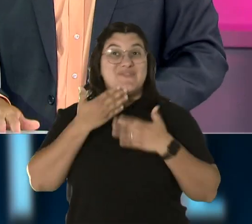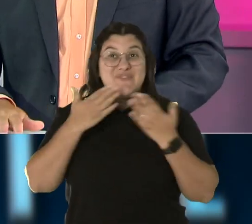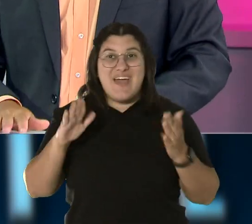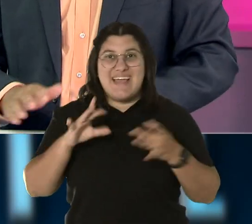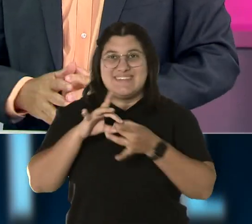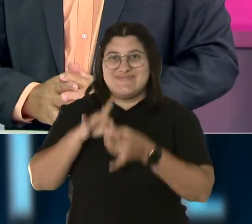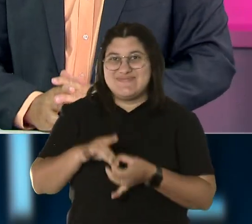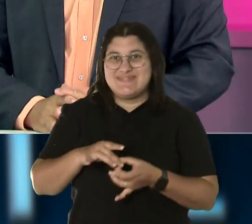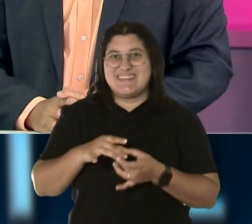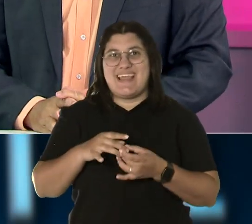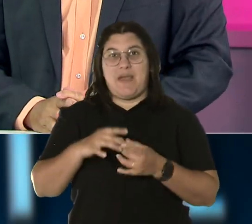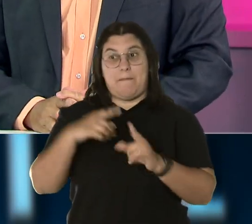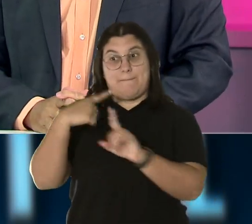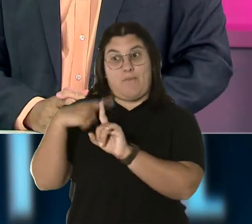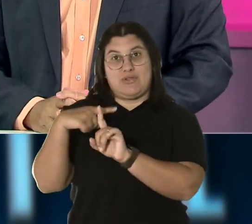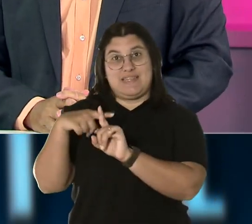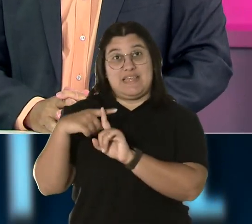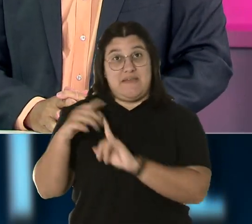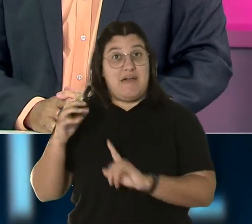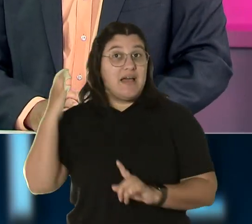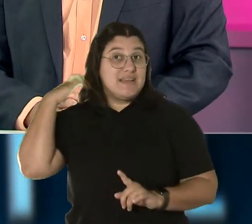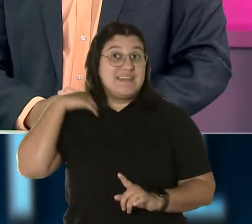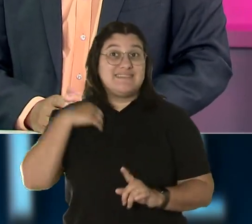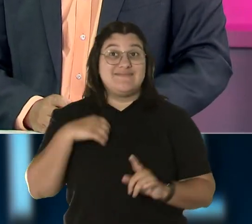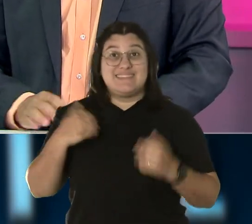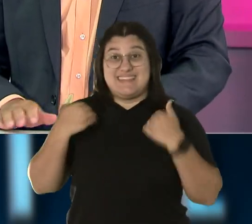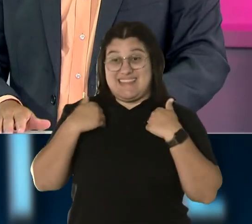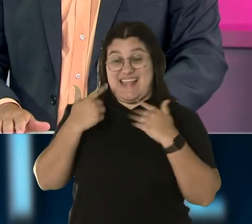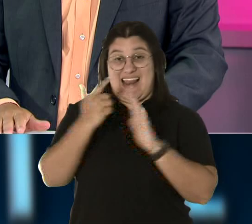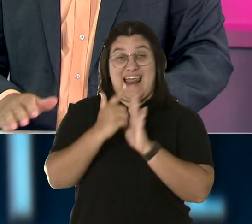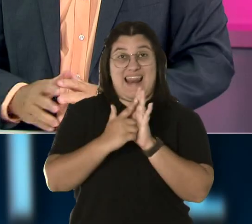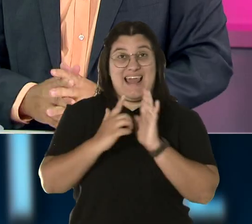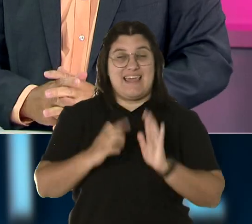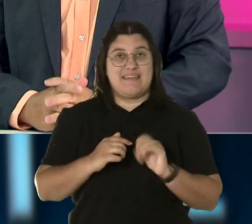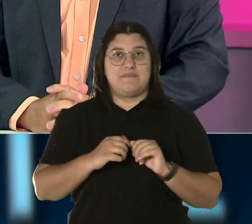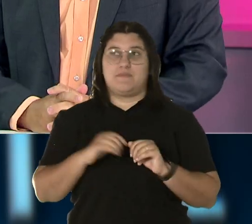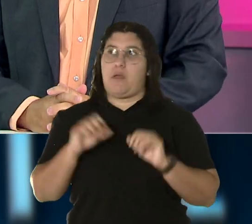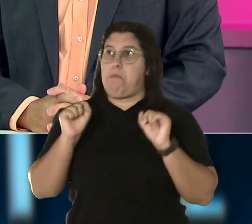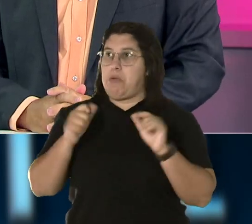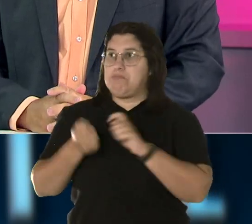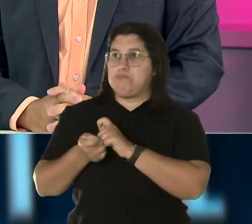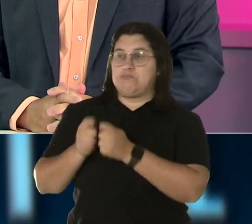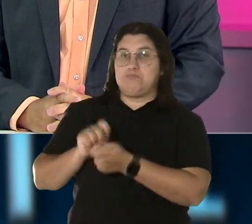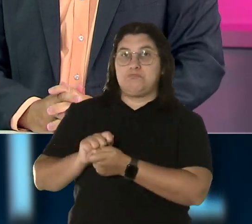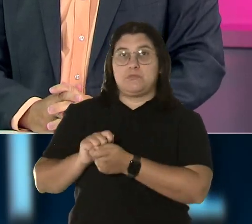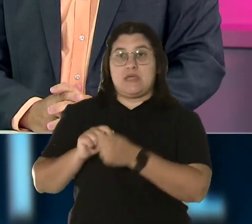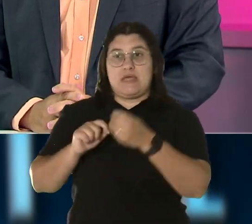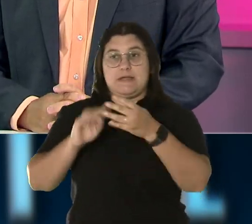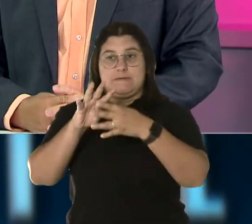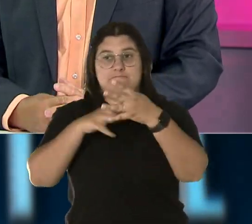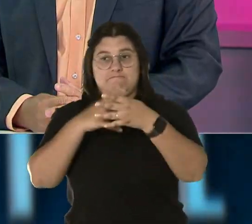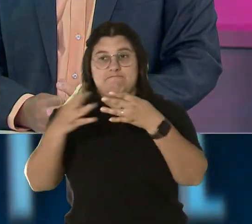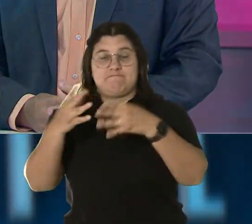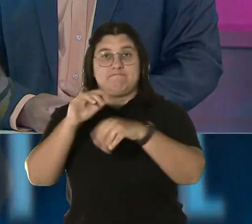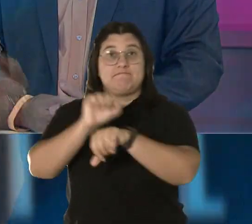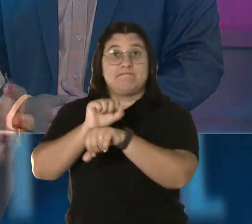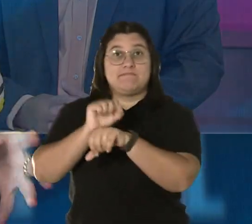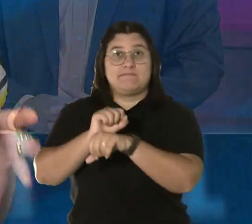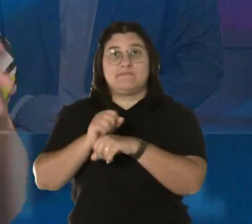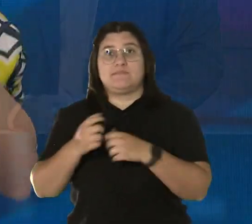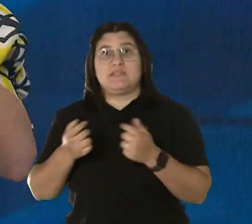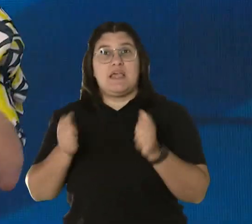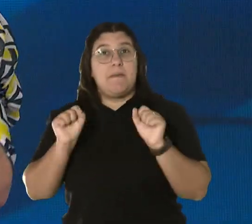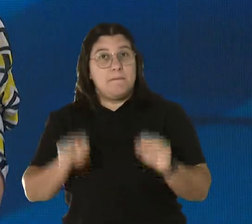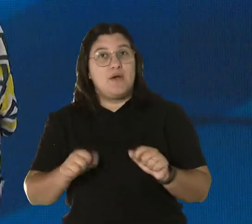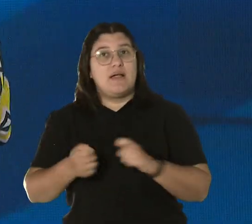cosas positivas que también trajo la ley. Pues se puede solicitar cambios en la cantidad de horas de trabajo, del lugar de trabajo, etcétera,